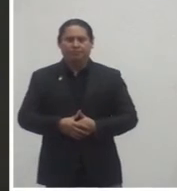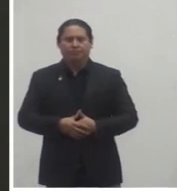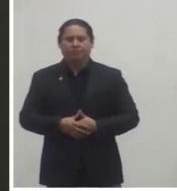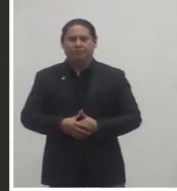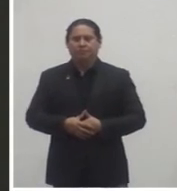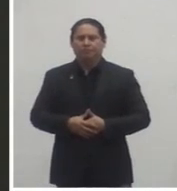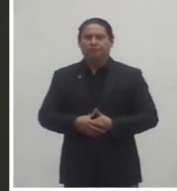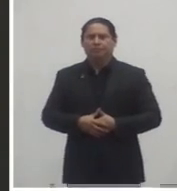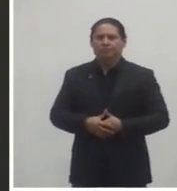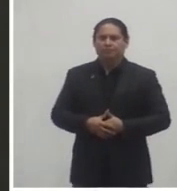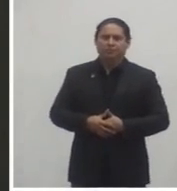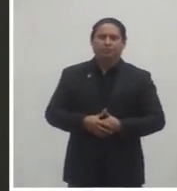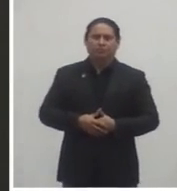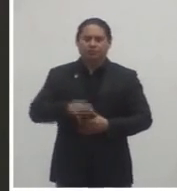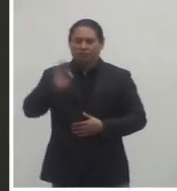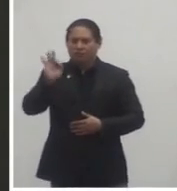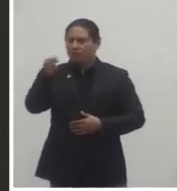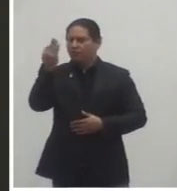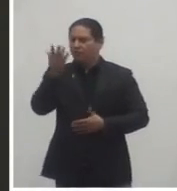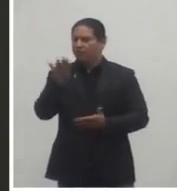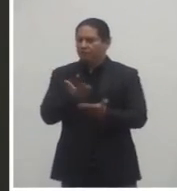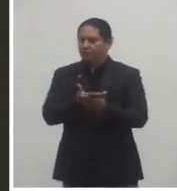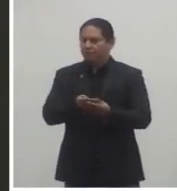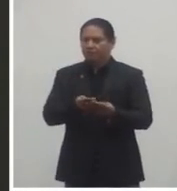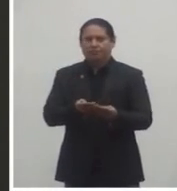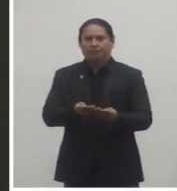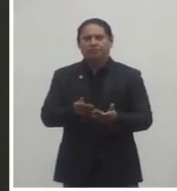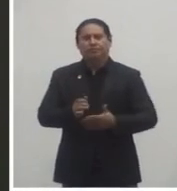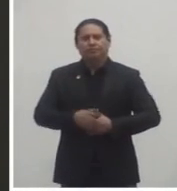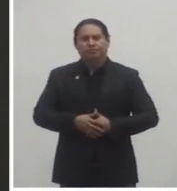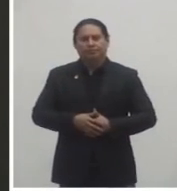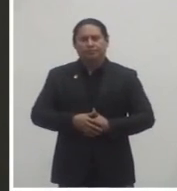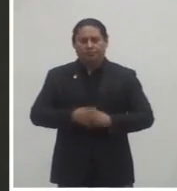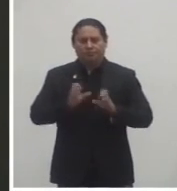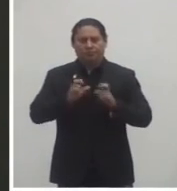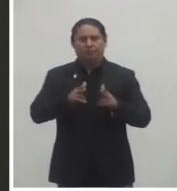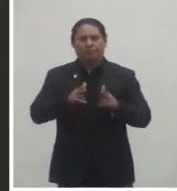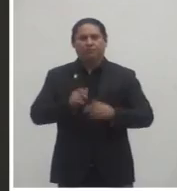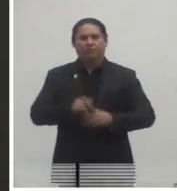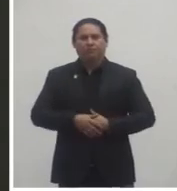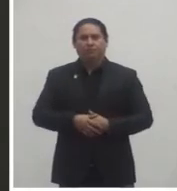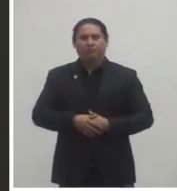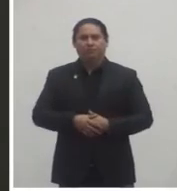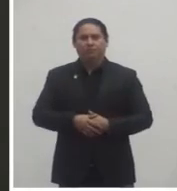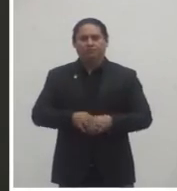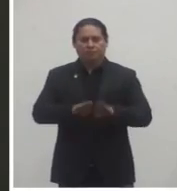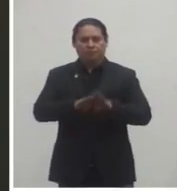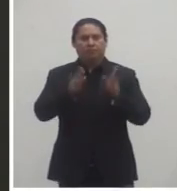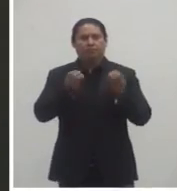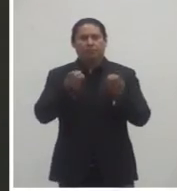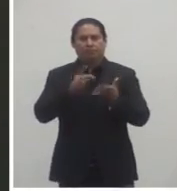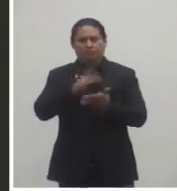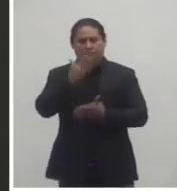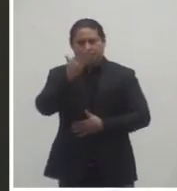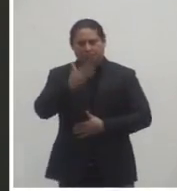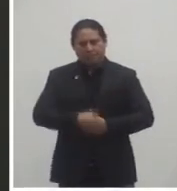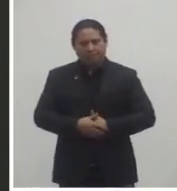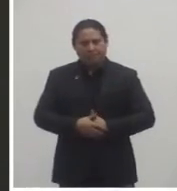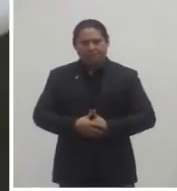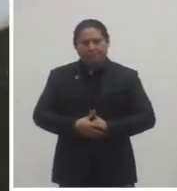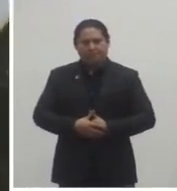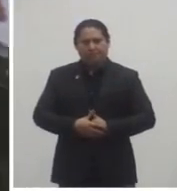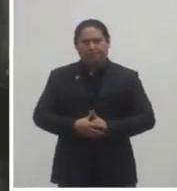El expediente del federalismo mexicano respecto a Chiapas está abierto. Es cuanto, presidenta.